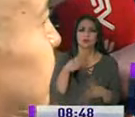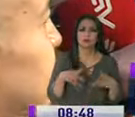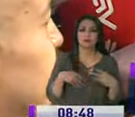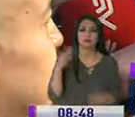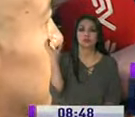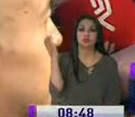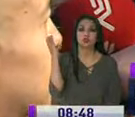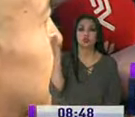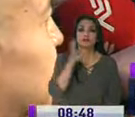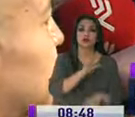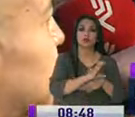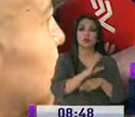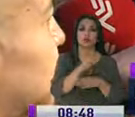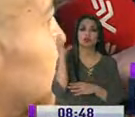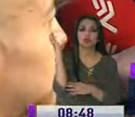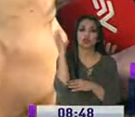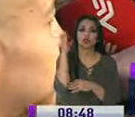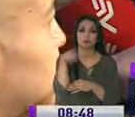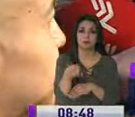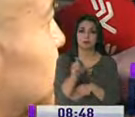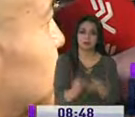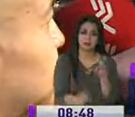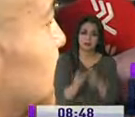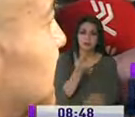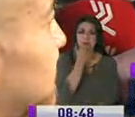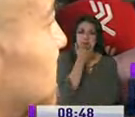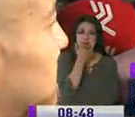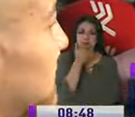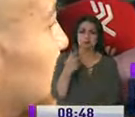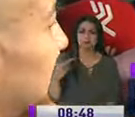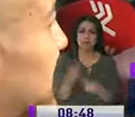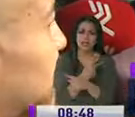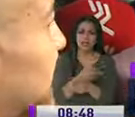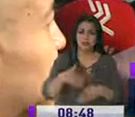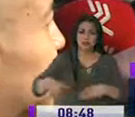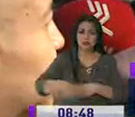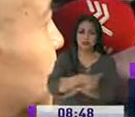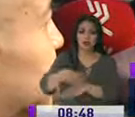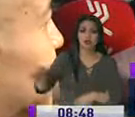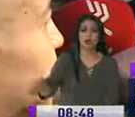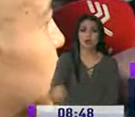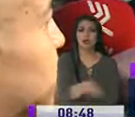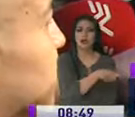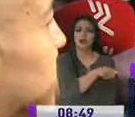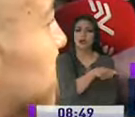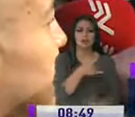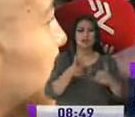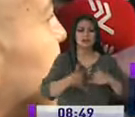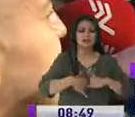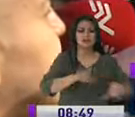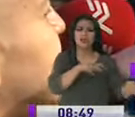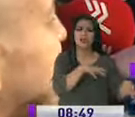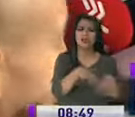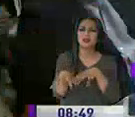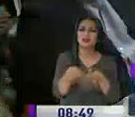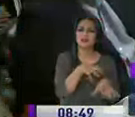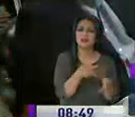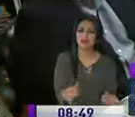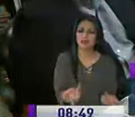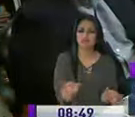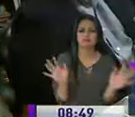que en las bancadas dentro de la Asamblea se llegue a un acuerdo para concretar un pedido de comparecencia. Dicen que es necesario que la Asamblea conozca las medidas de seguridad